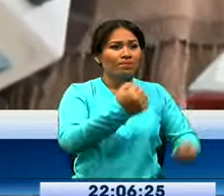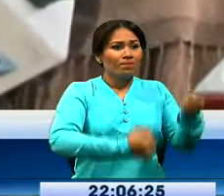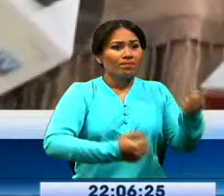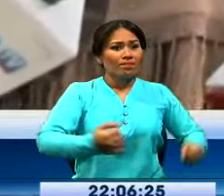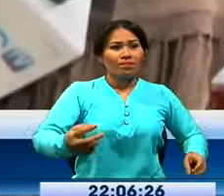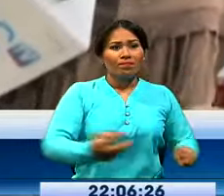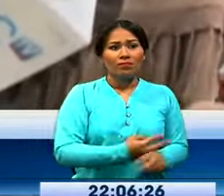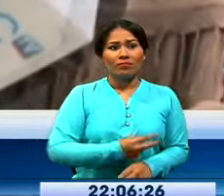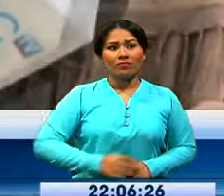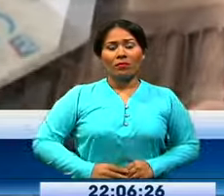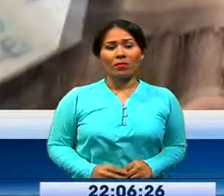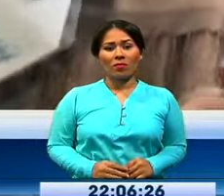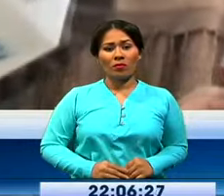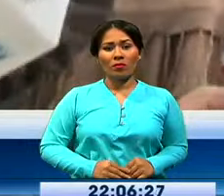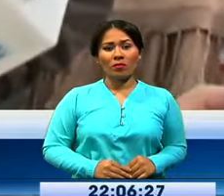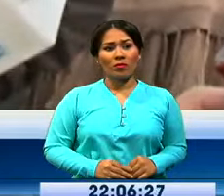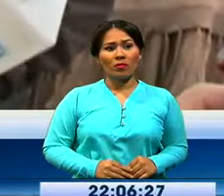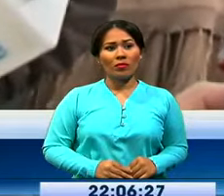nada.